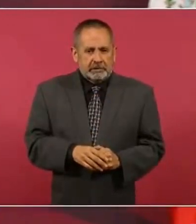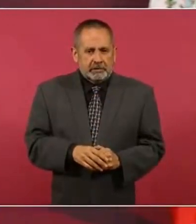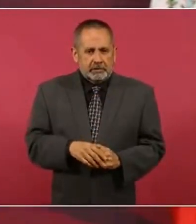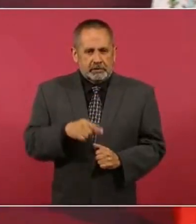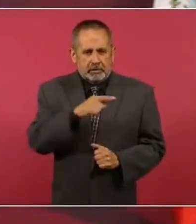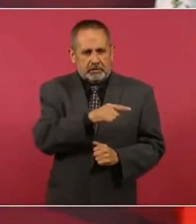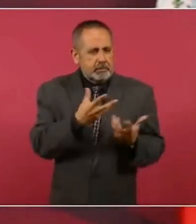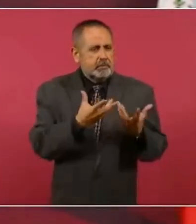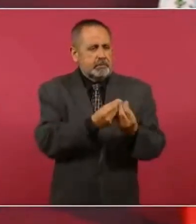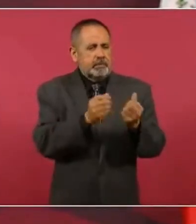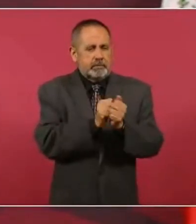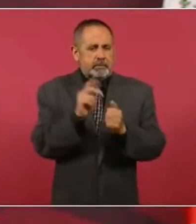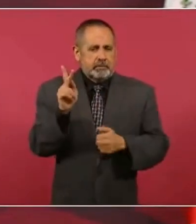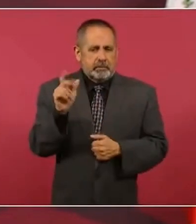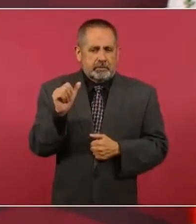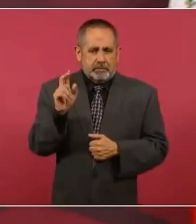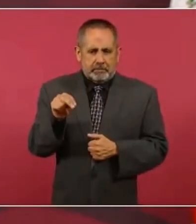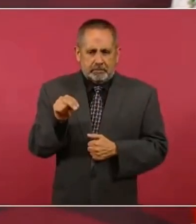simpatizante del PAN.